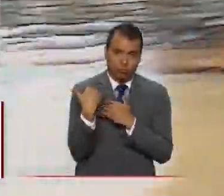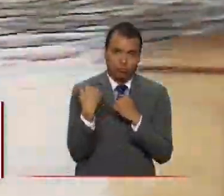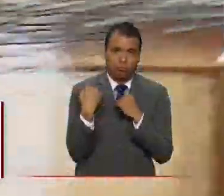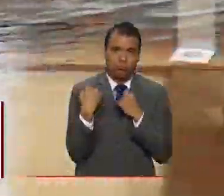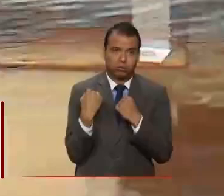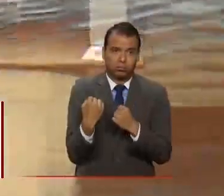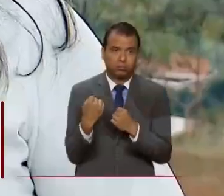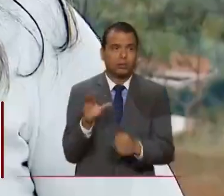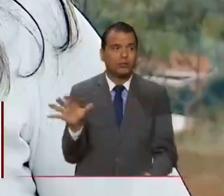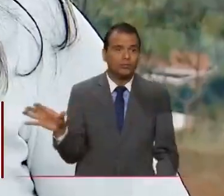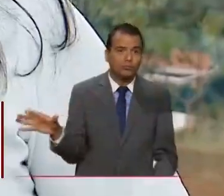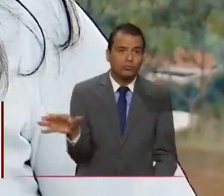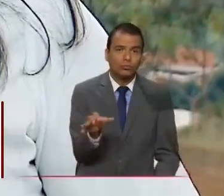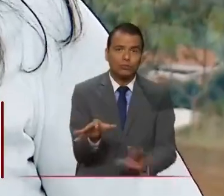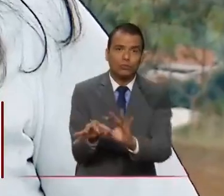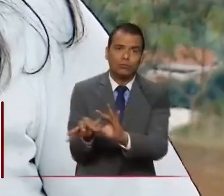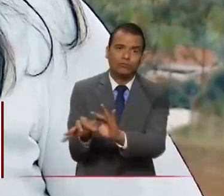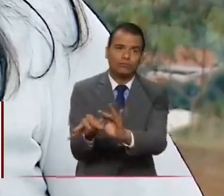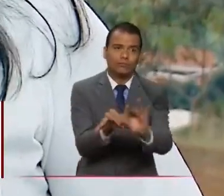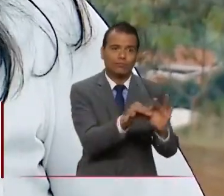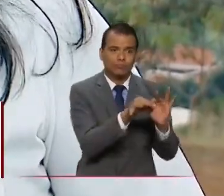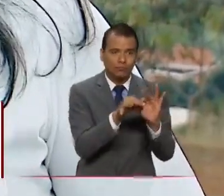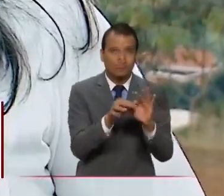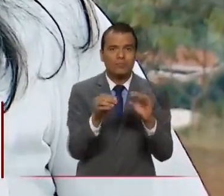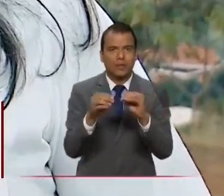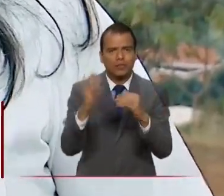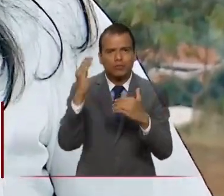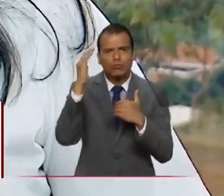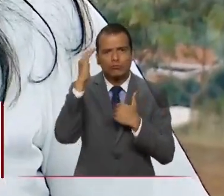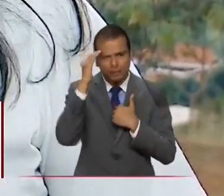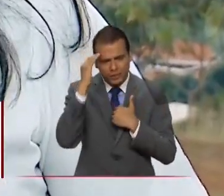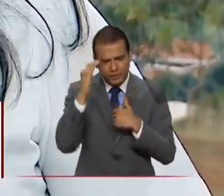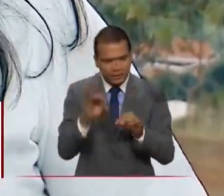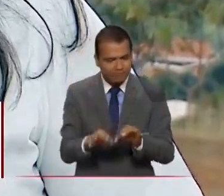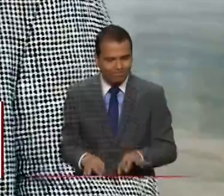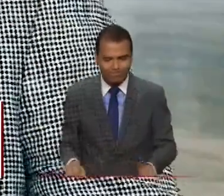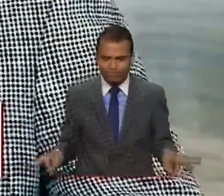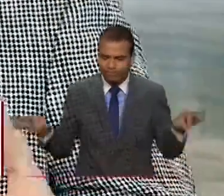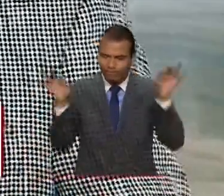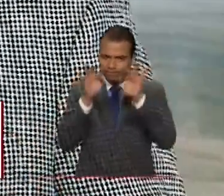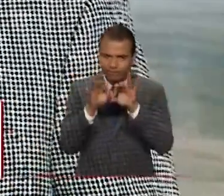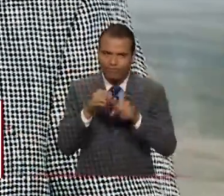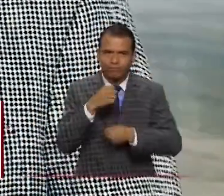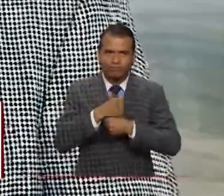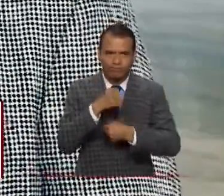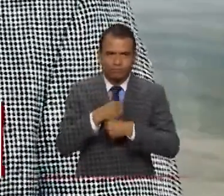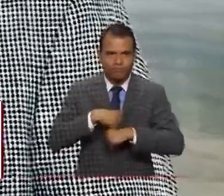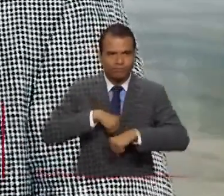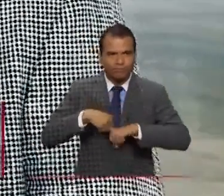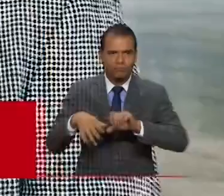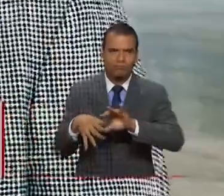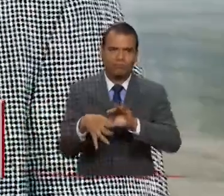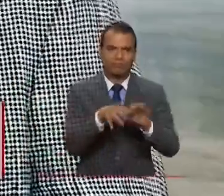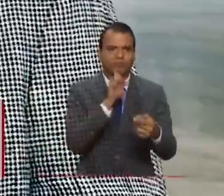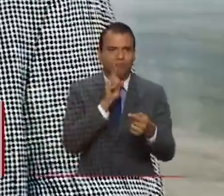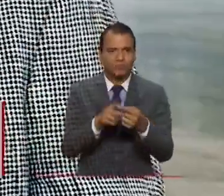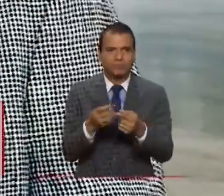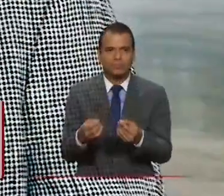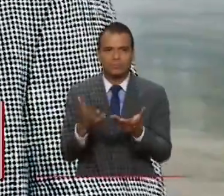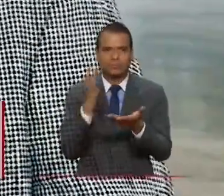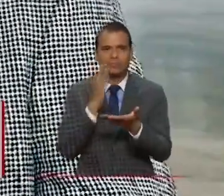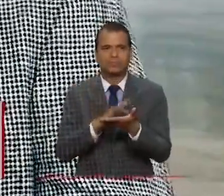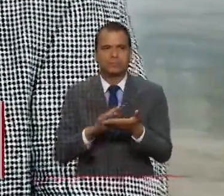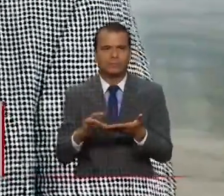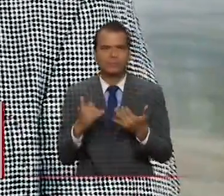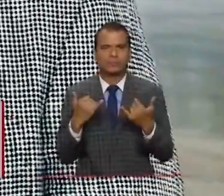nos beneficiamos y tenemos que tener un acompañamiento permanente con ellos. Por supuesto, quisiéramos tener muchísimas más